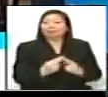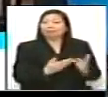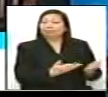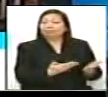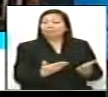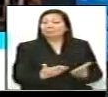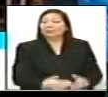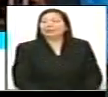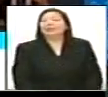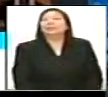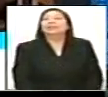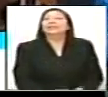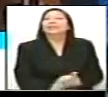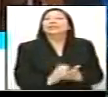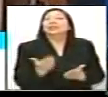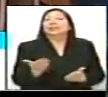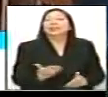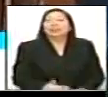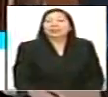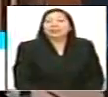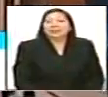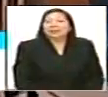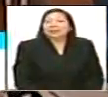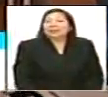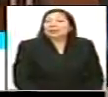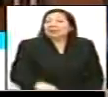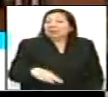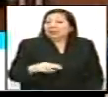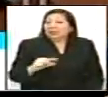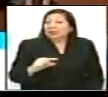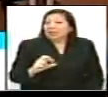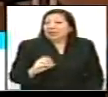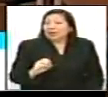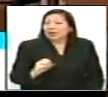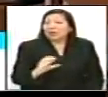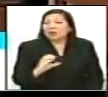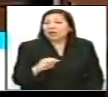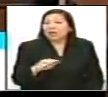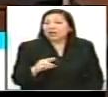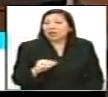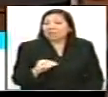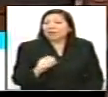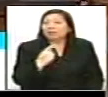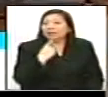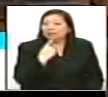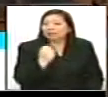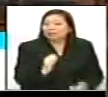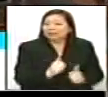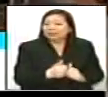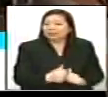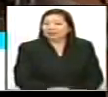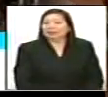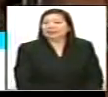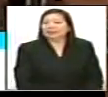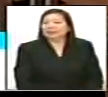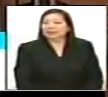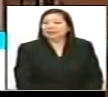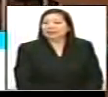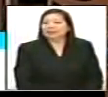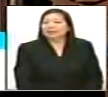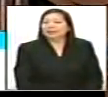invitación. Saludo además a Milagros Campos, aquí miembro de la Comisión de Alto Nivel, que planteó las reformas para